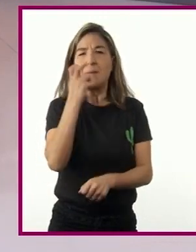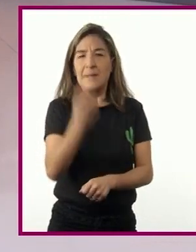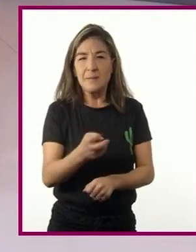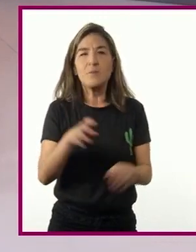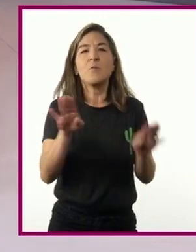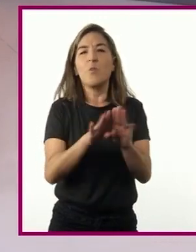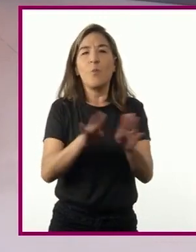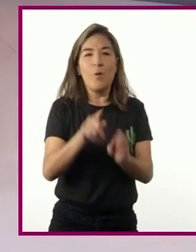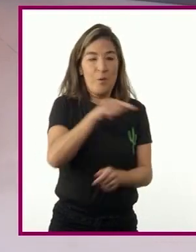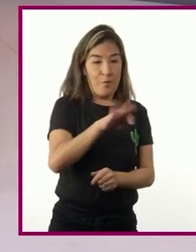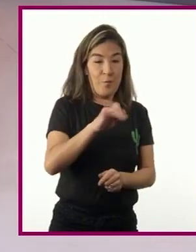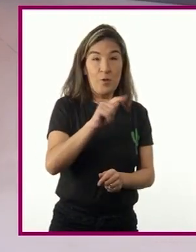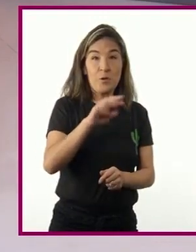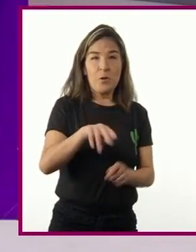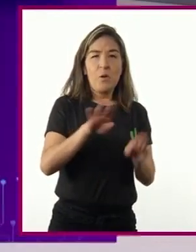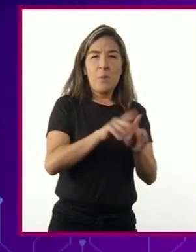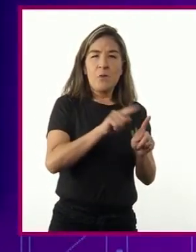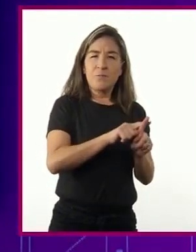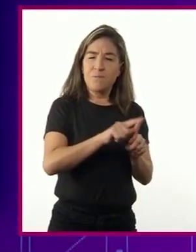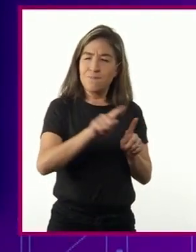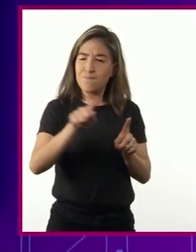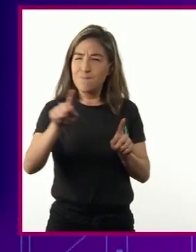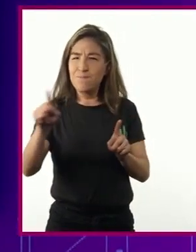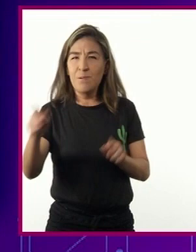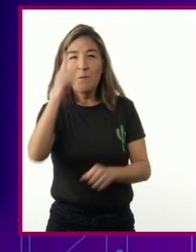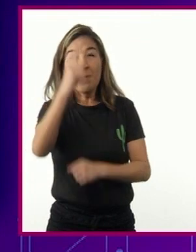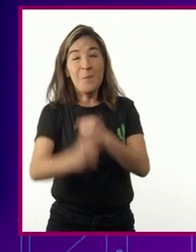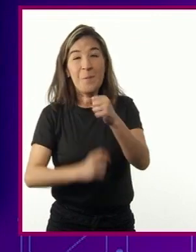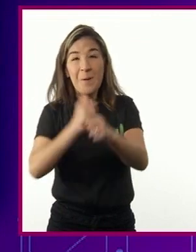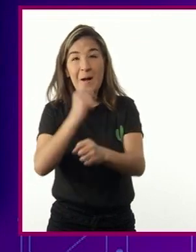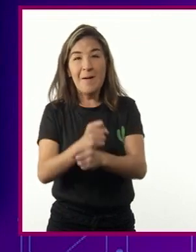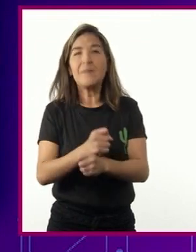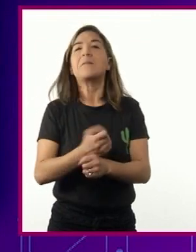viajara durante un año, recorrería